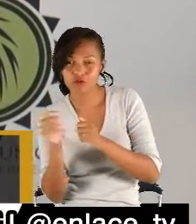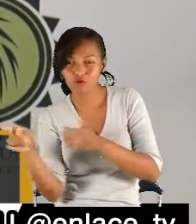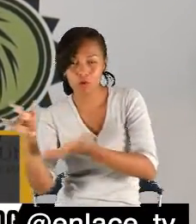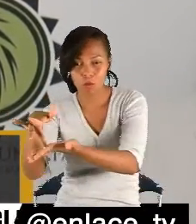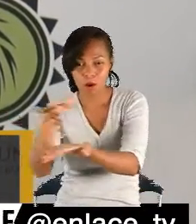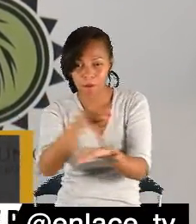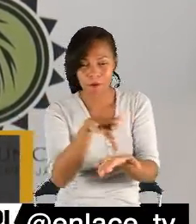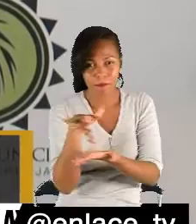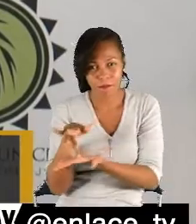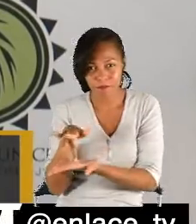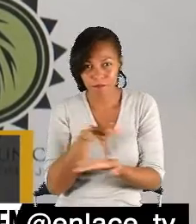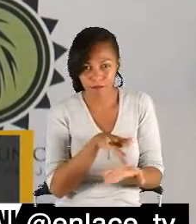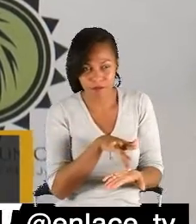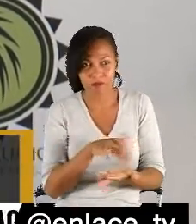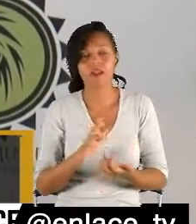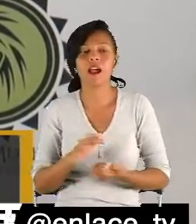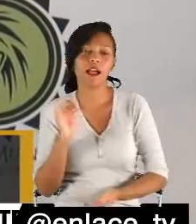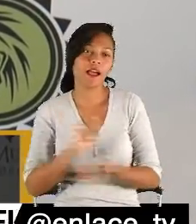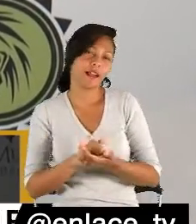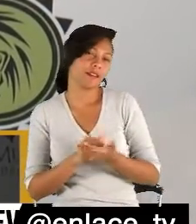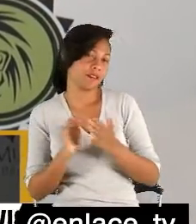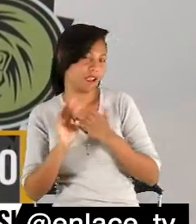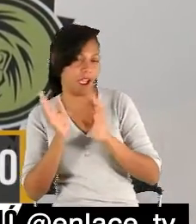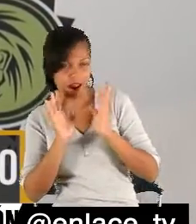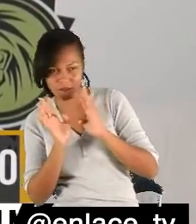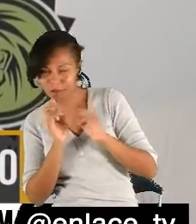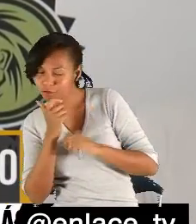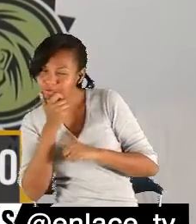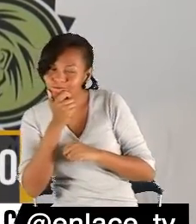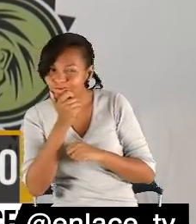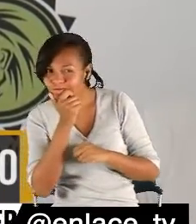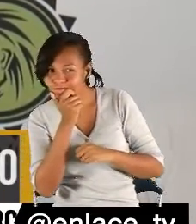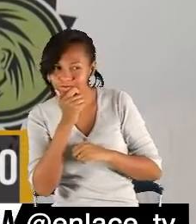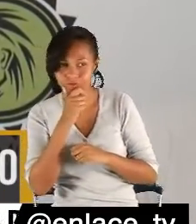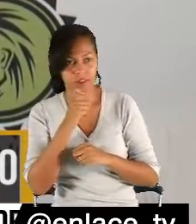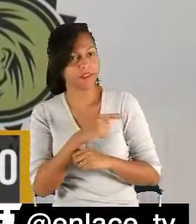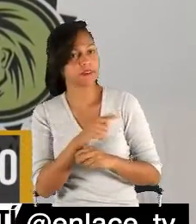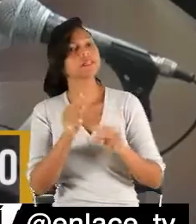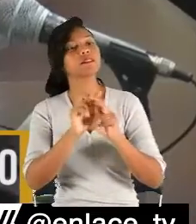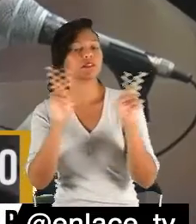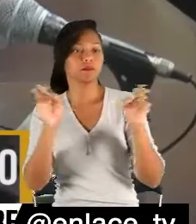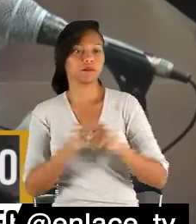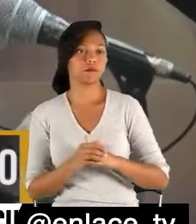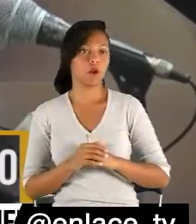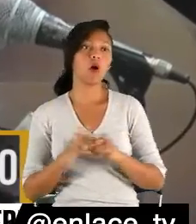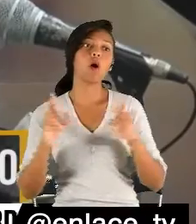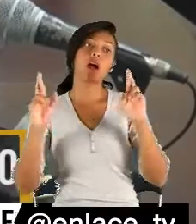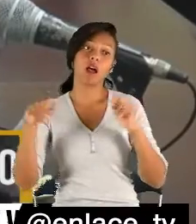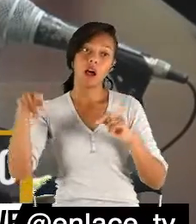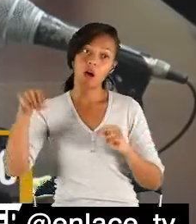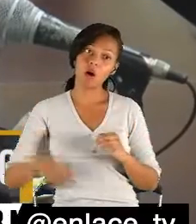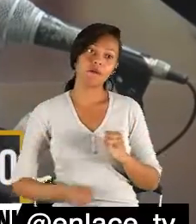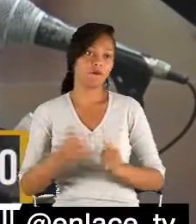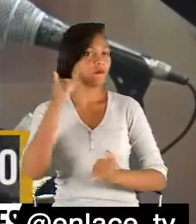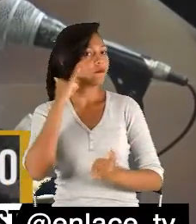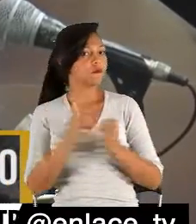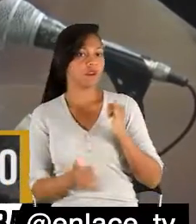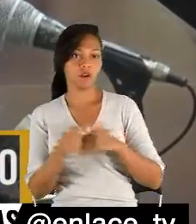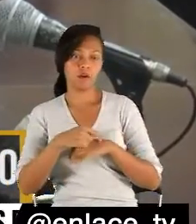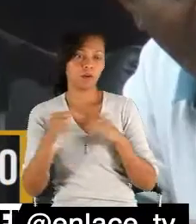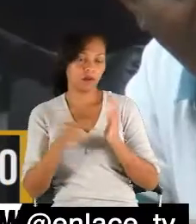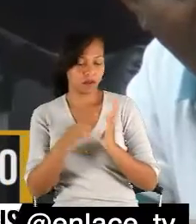de los diferentes escenarios deportivos en barrancabermeja que esperamos podamos concluir hoy que o se le de